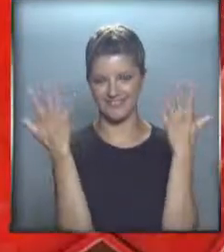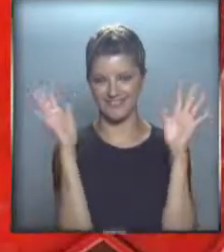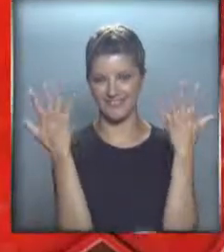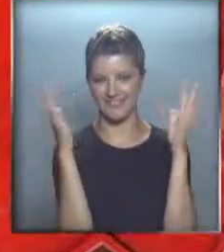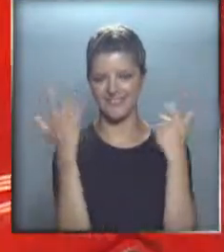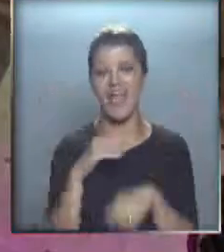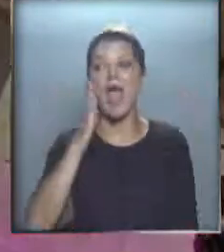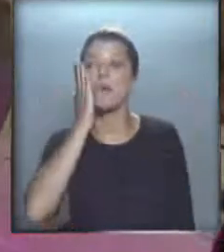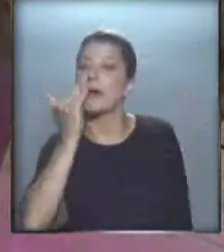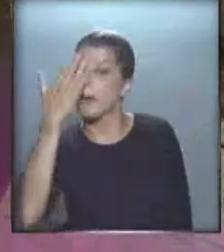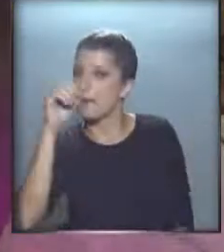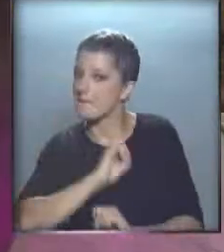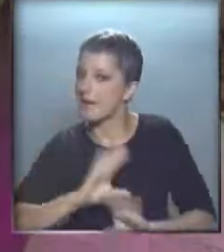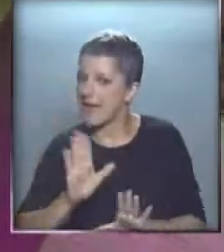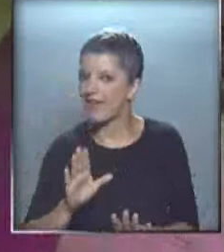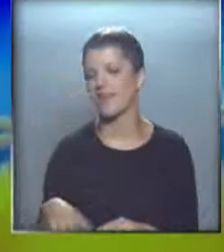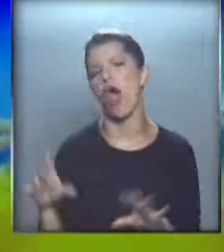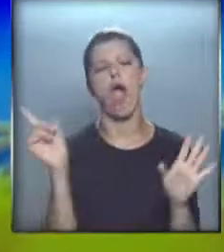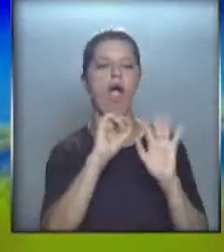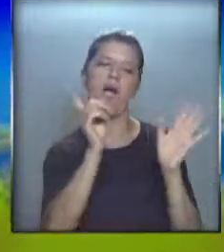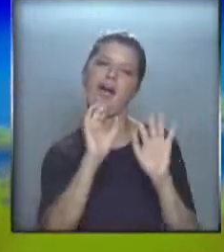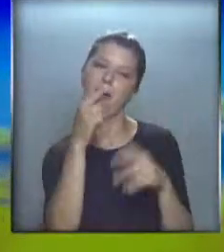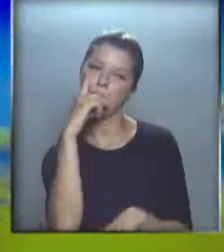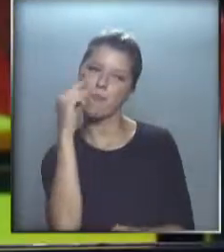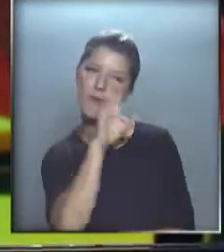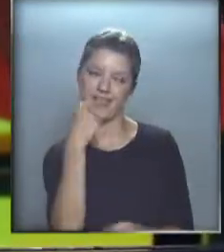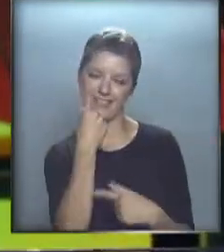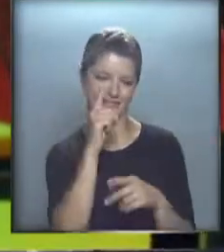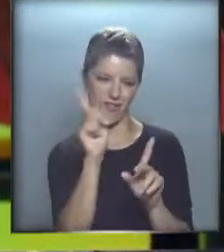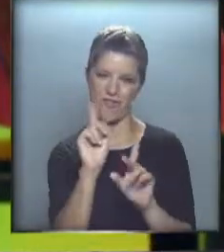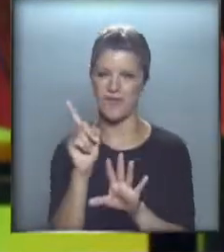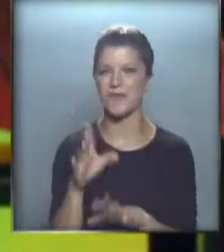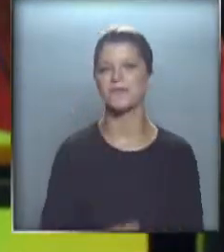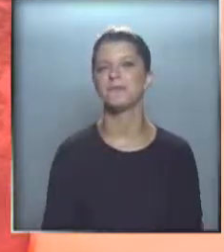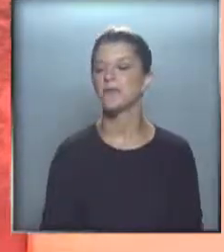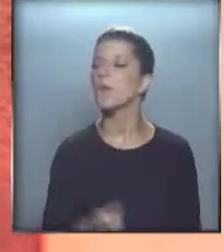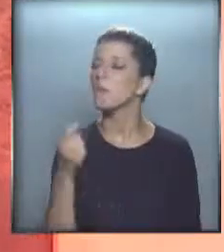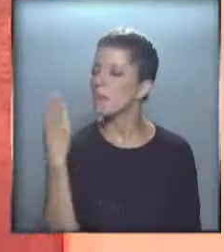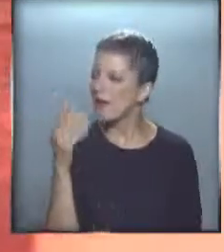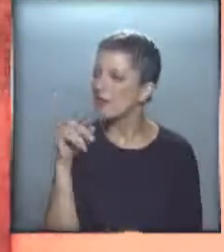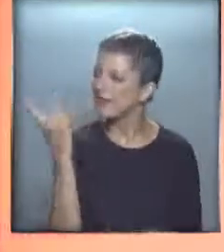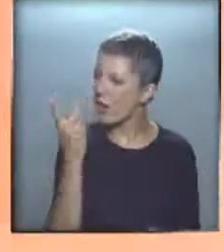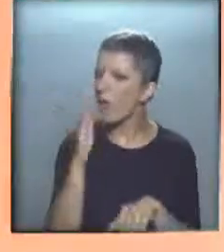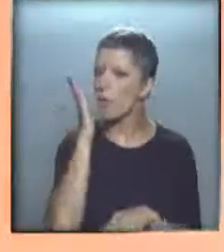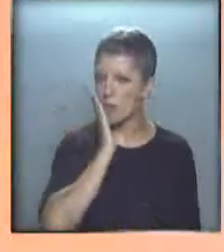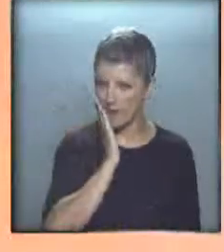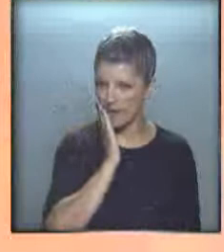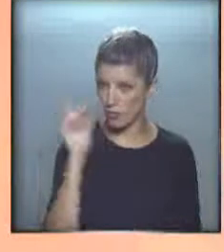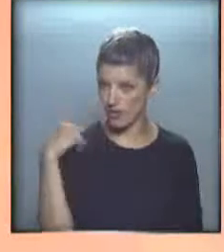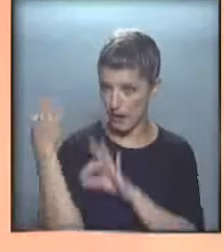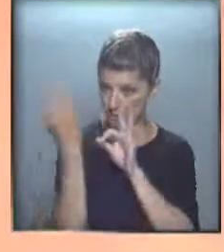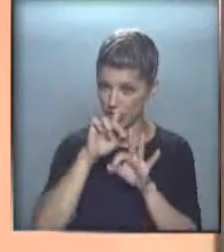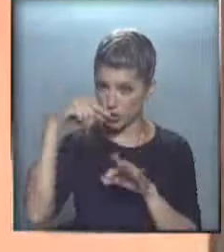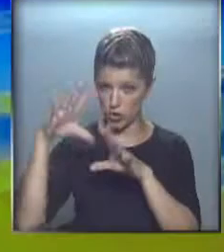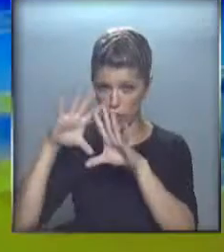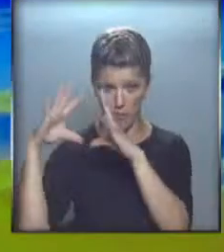Muy bien. Las buenas son las peores. No. Siempre. No. No falla. Ustedes son las buenas. Nosotras somos las buenas. ¿Ustedes vienen de otra